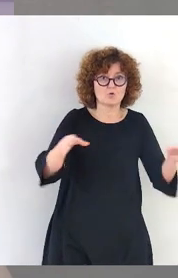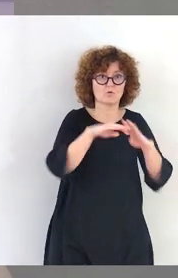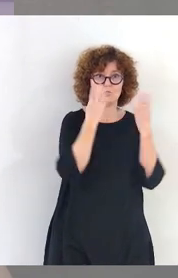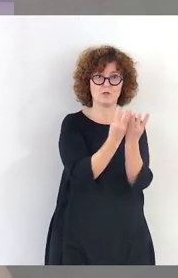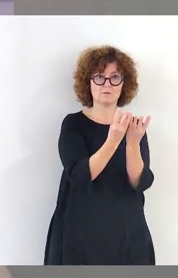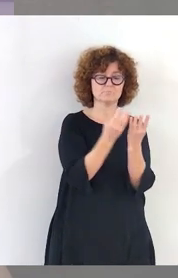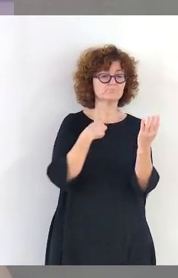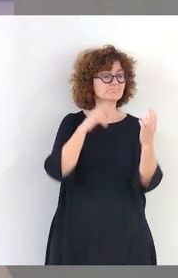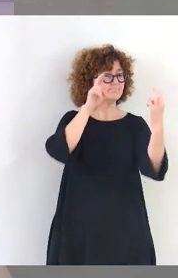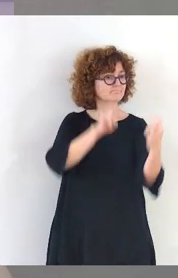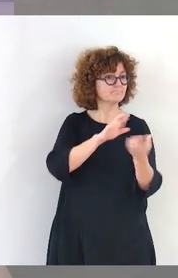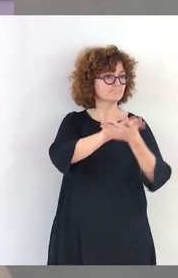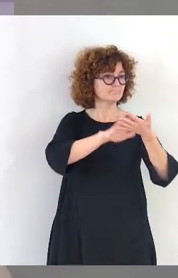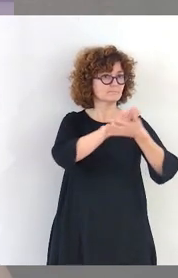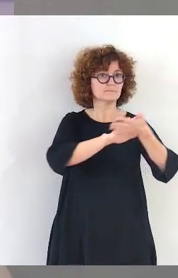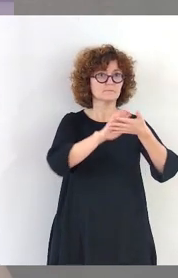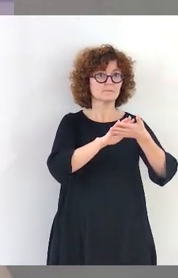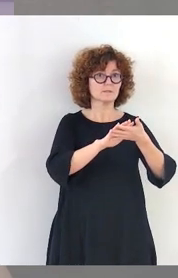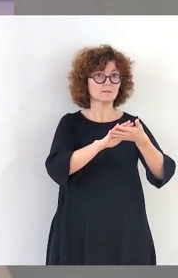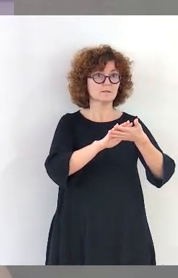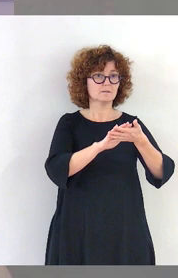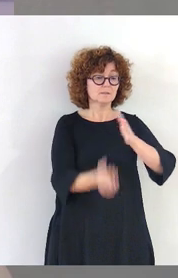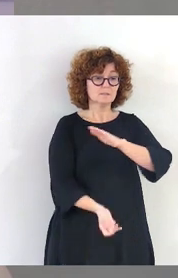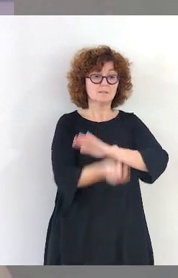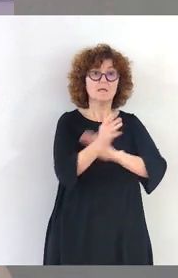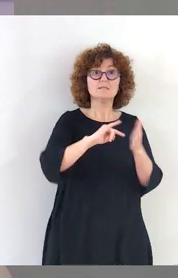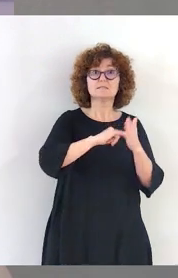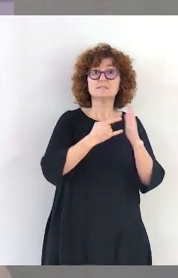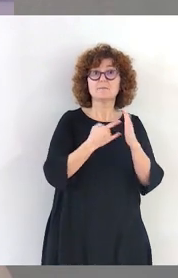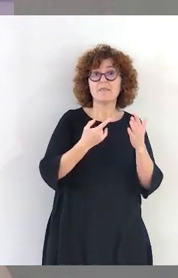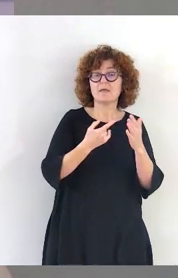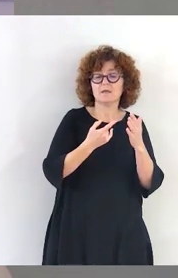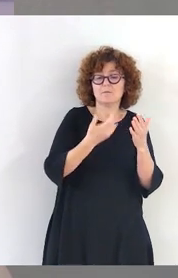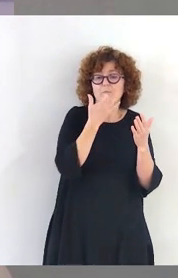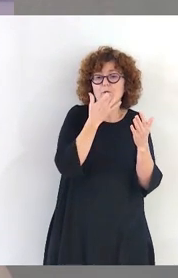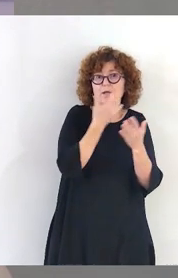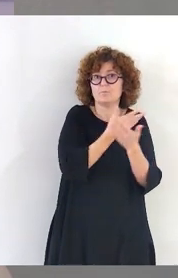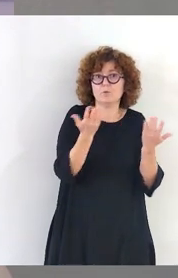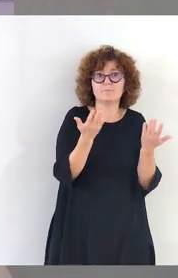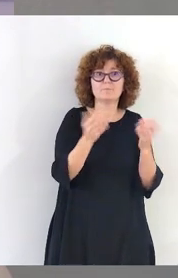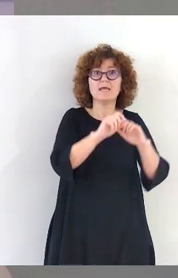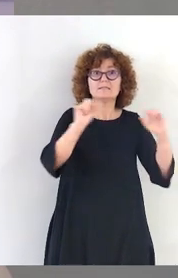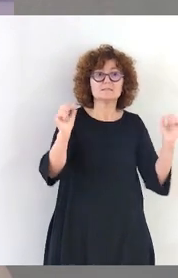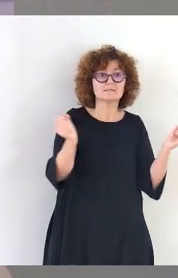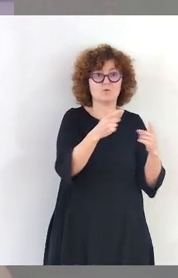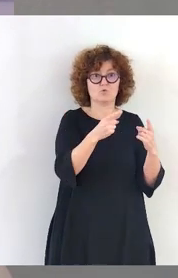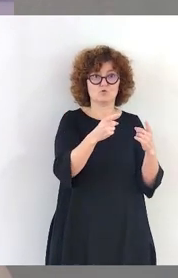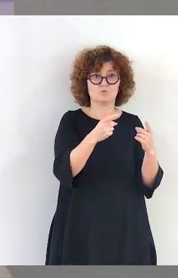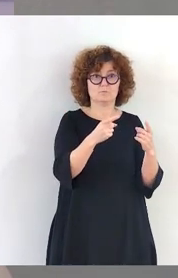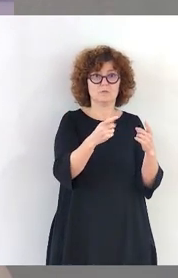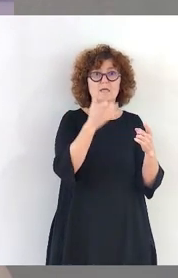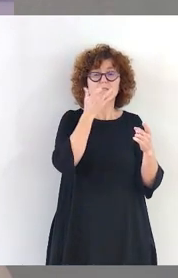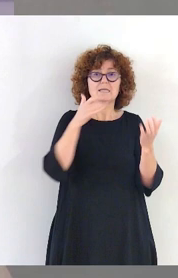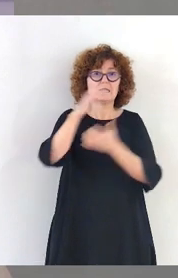ellas y les digo claro si establecemos un tema de por ejemplo de seguros Hay un montón de seguros para que si hay un